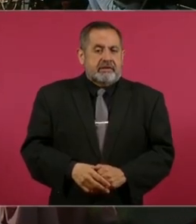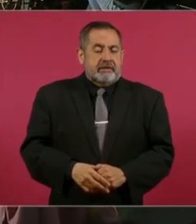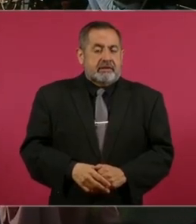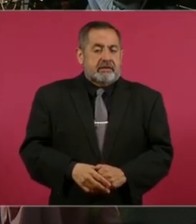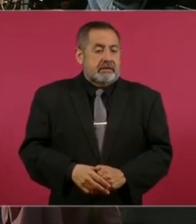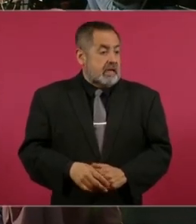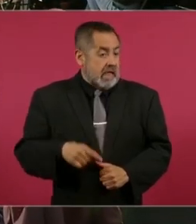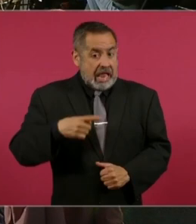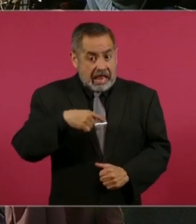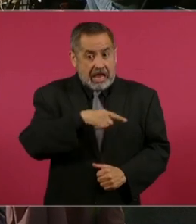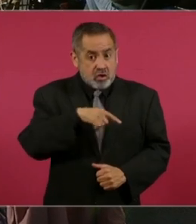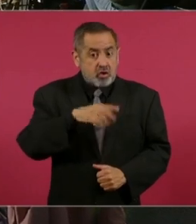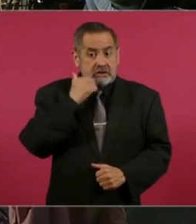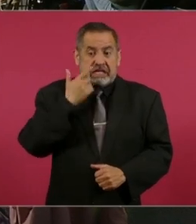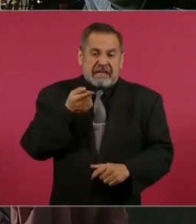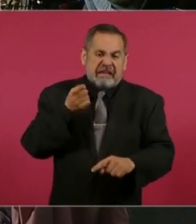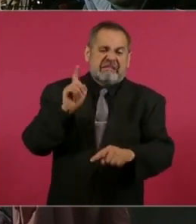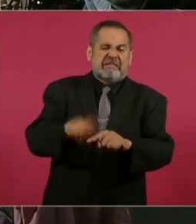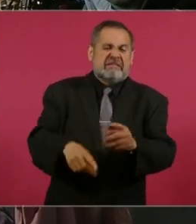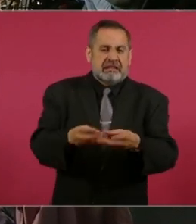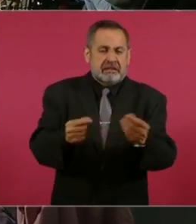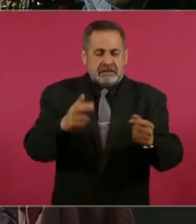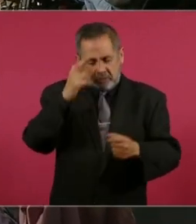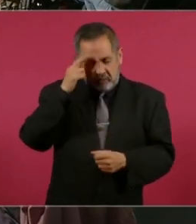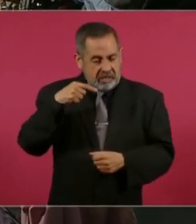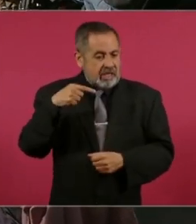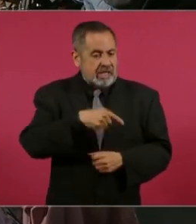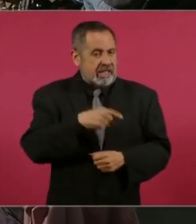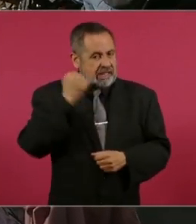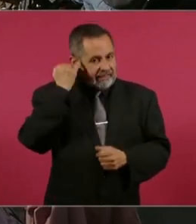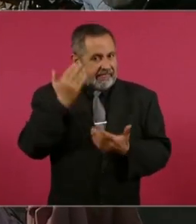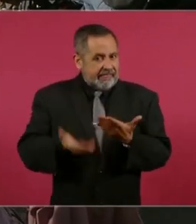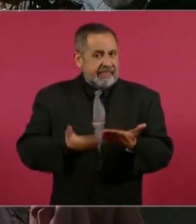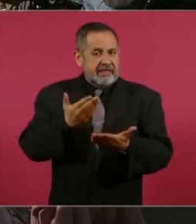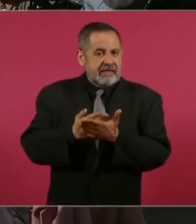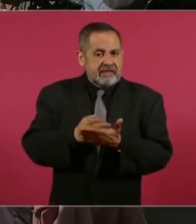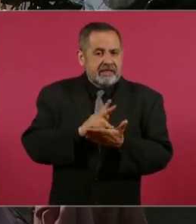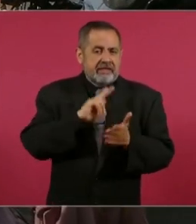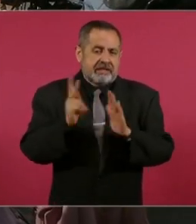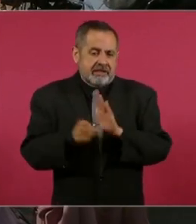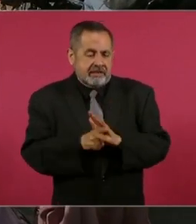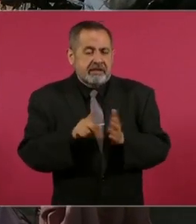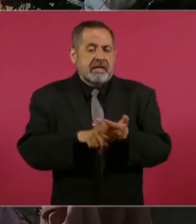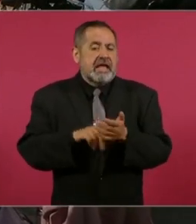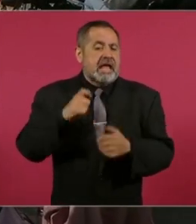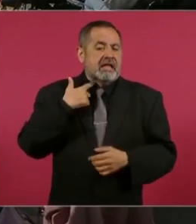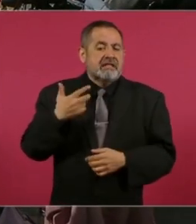querían desaparecer, esa fue la última iniciativa que quedó pendiente de Calderón,